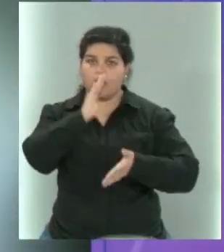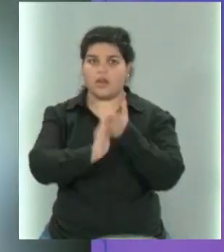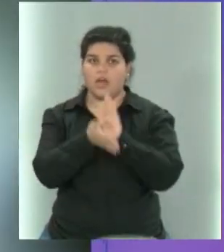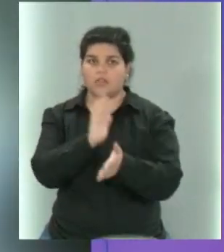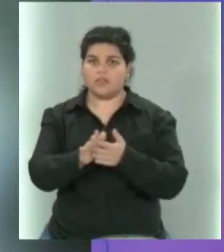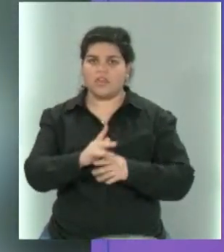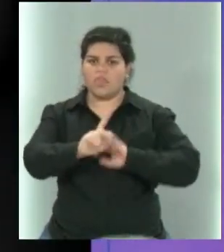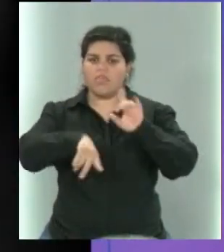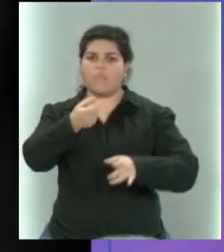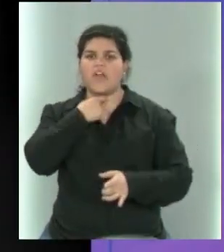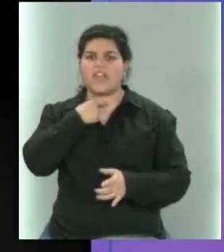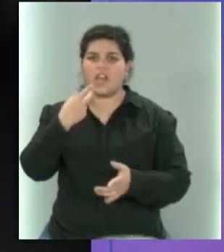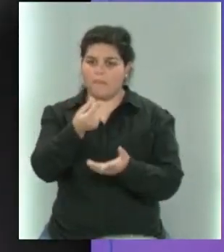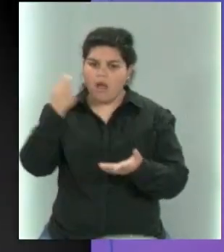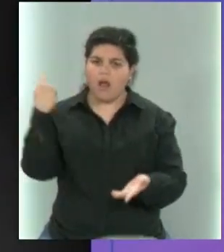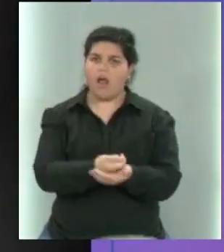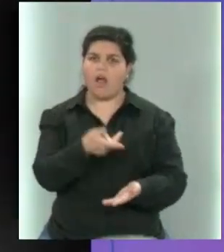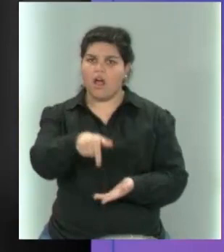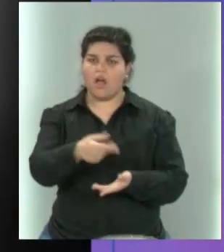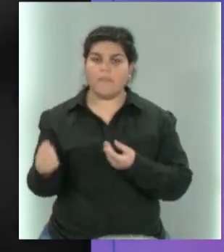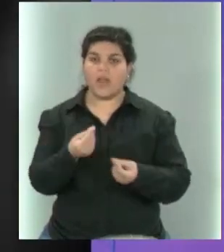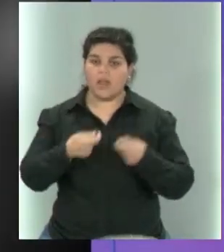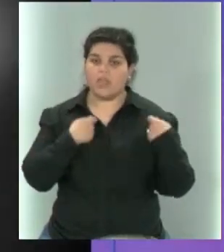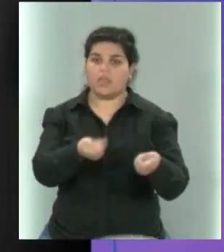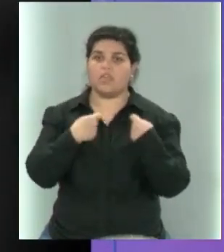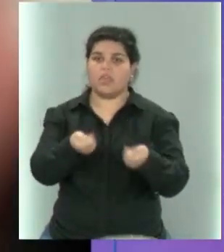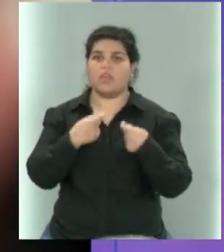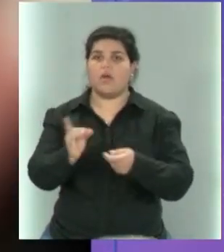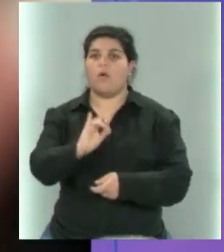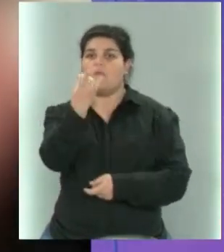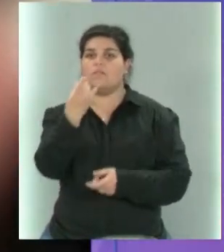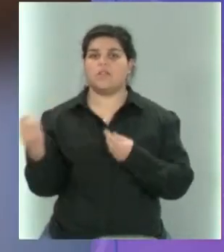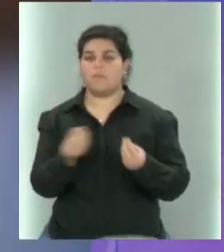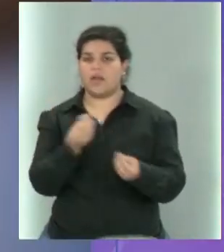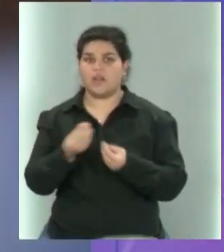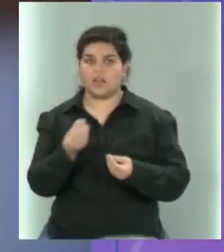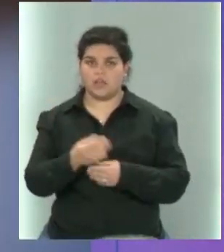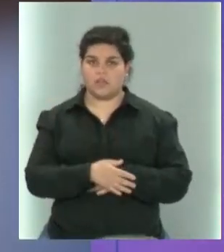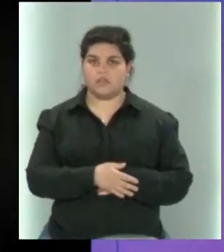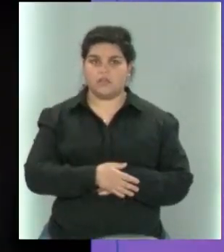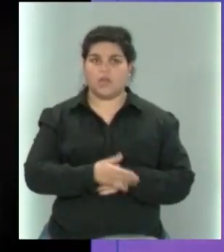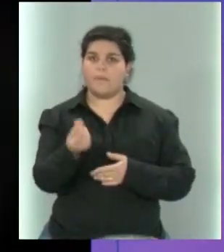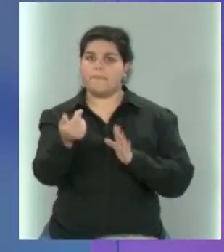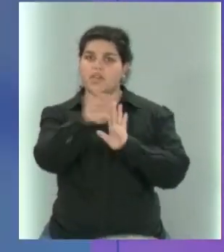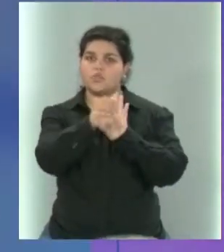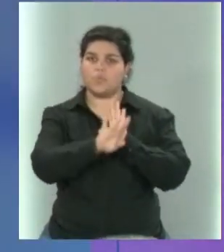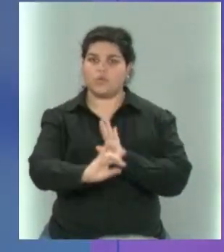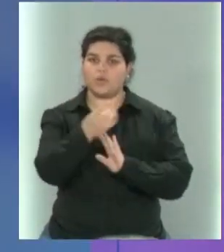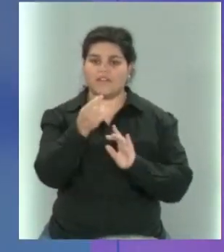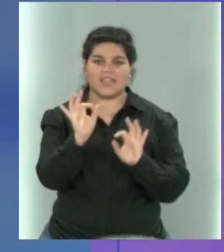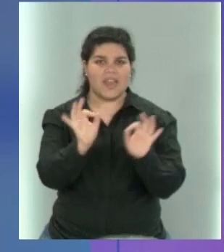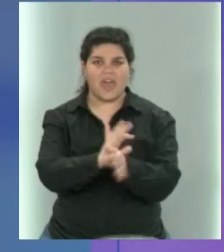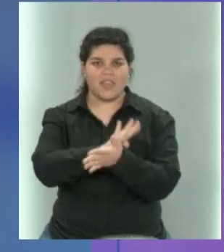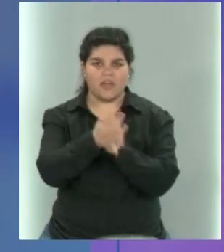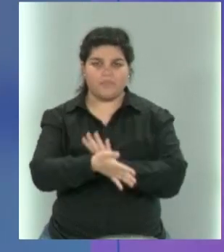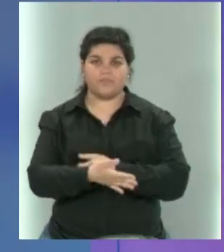se cobre duro para financiar las universidades y entonces que no hubiera necesidad de presupuestos para universidades. En 10